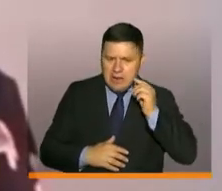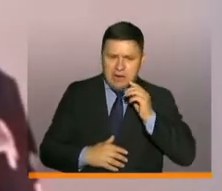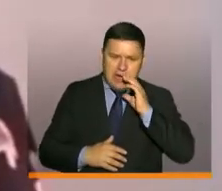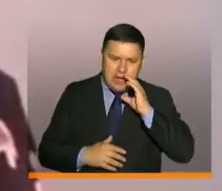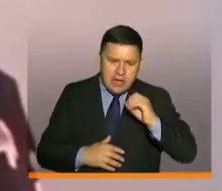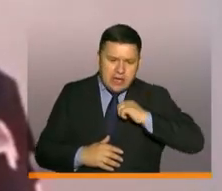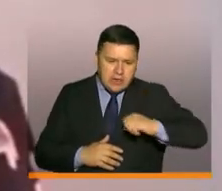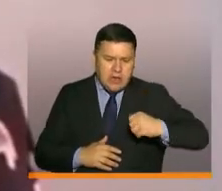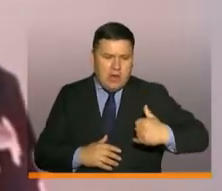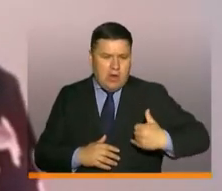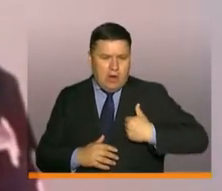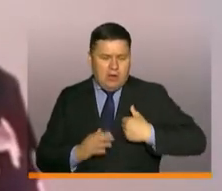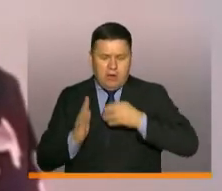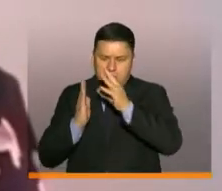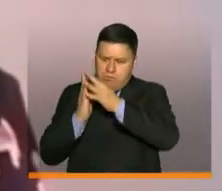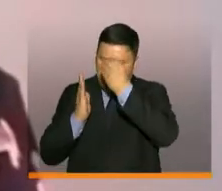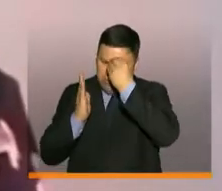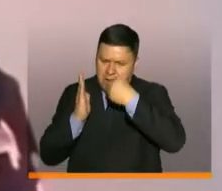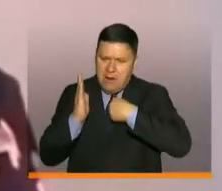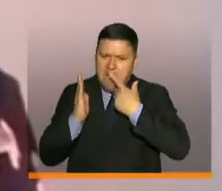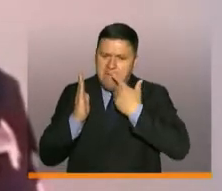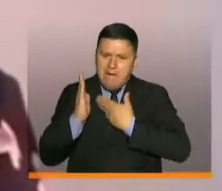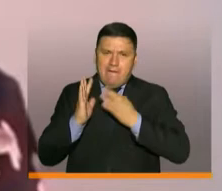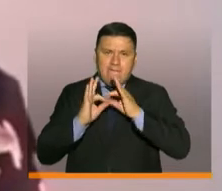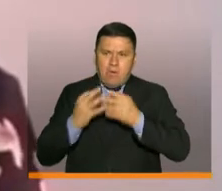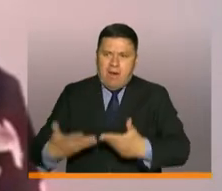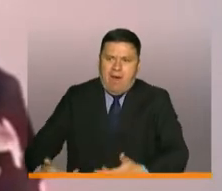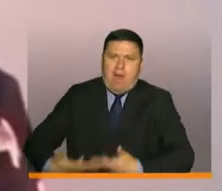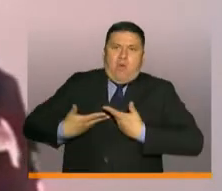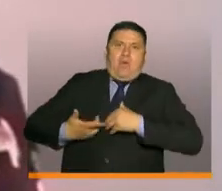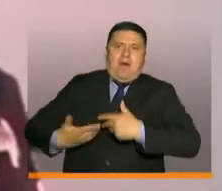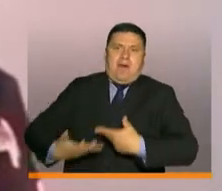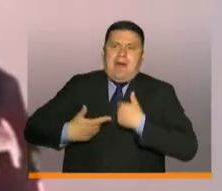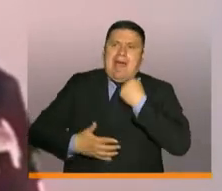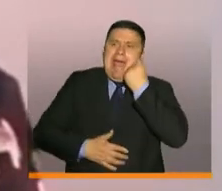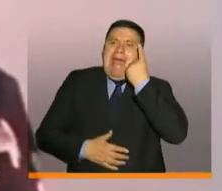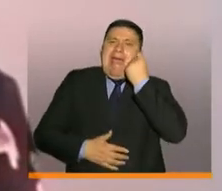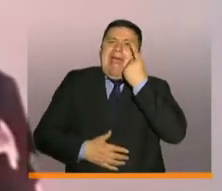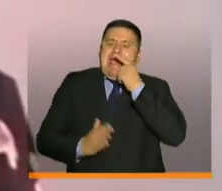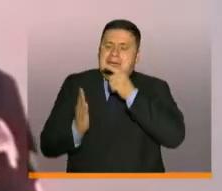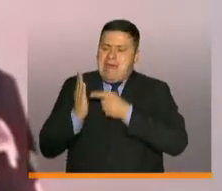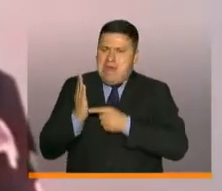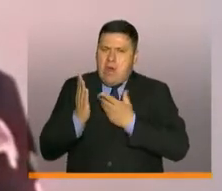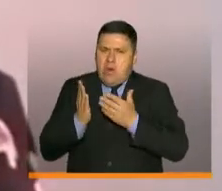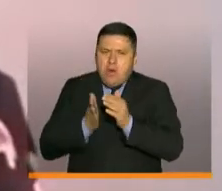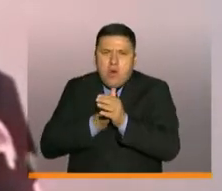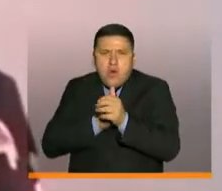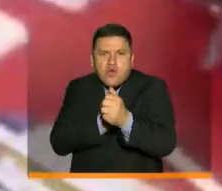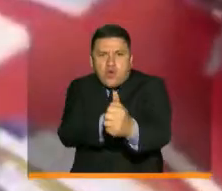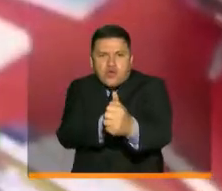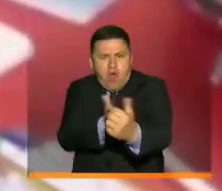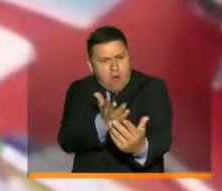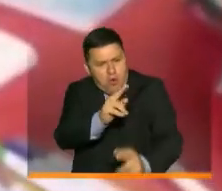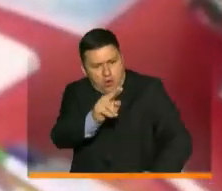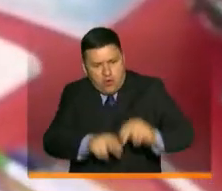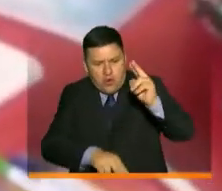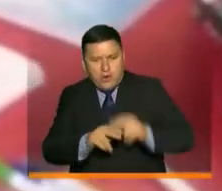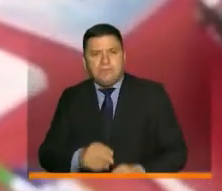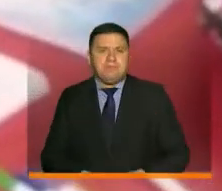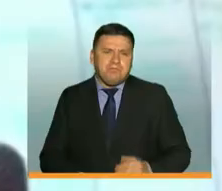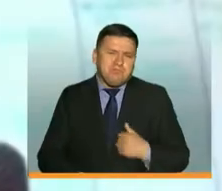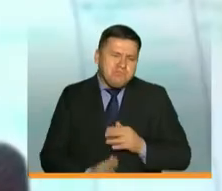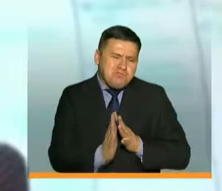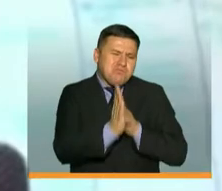niños, los adolescentes. Ayudarles también a las familias a entender cómo es esa ruta, cómo es que se construye. Ese